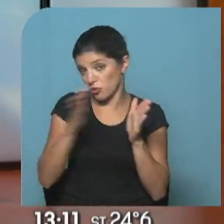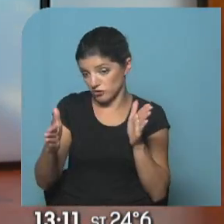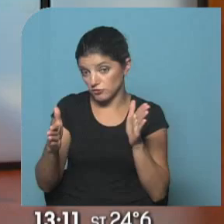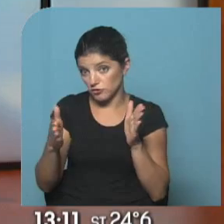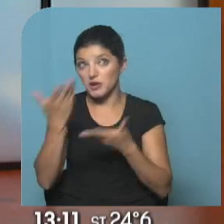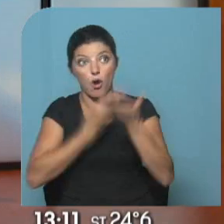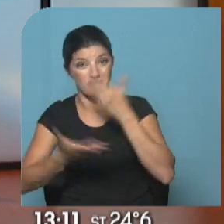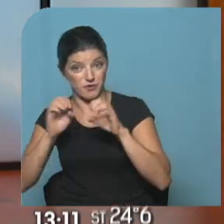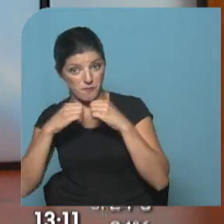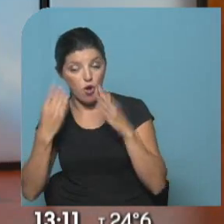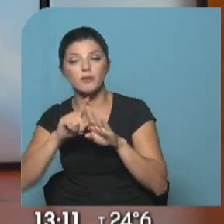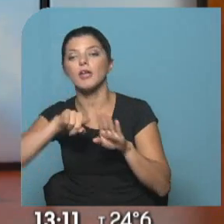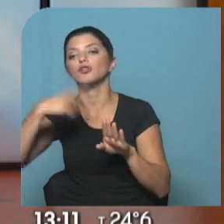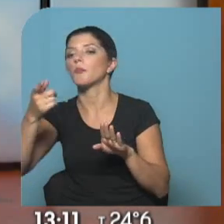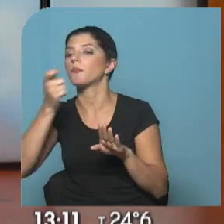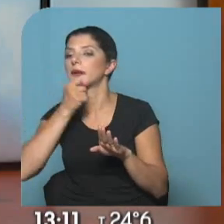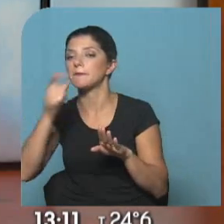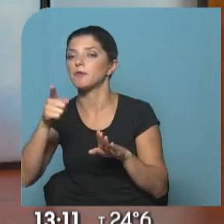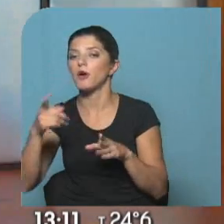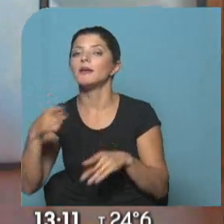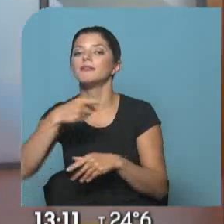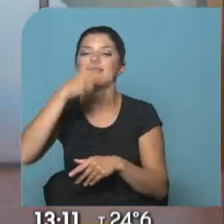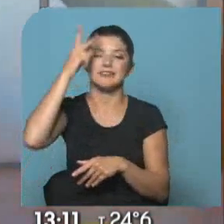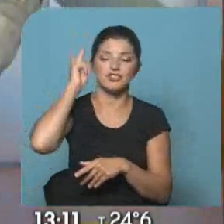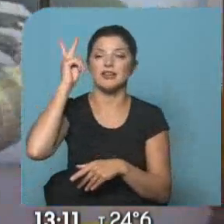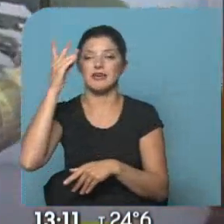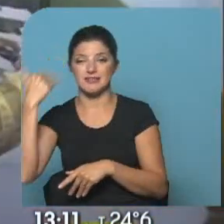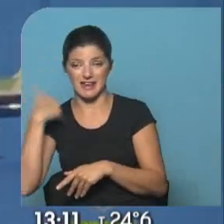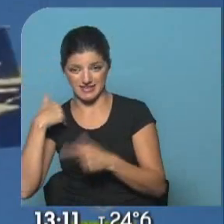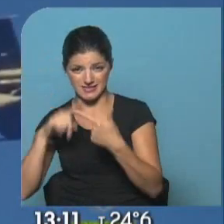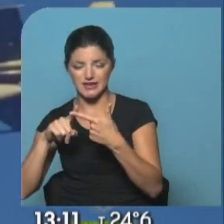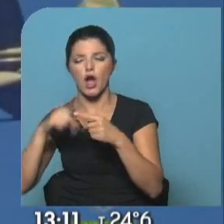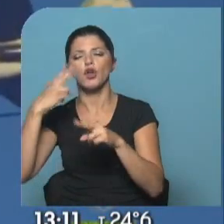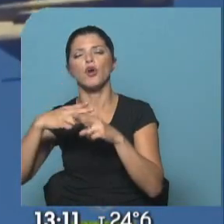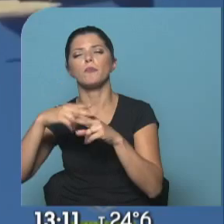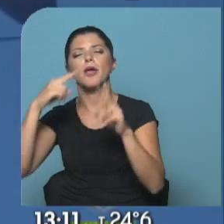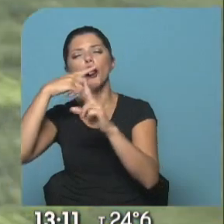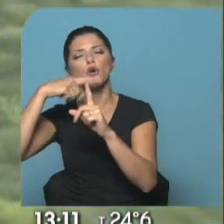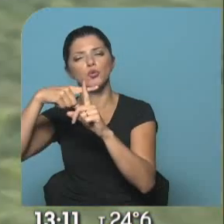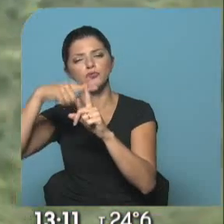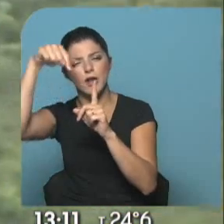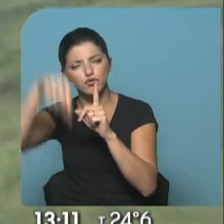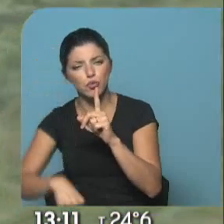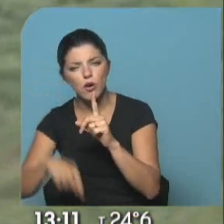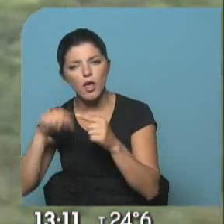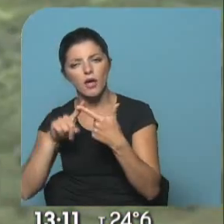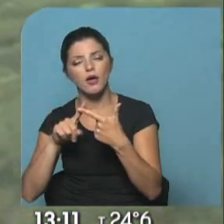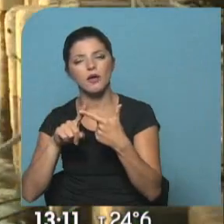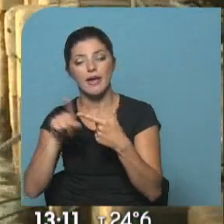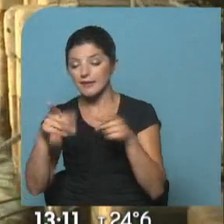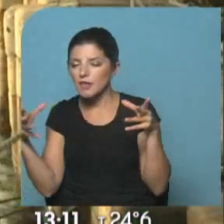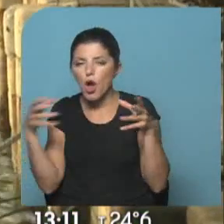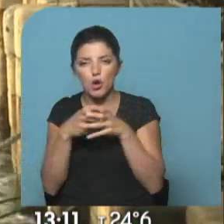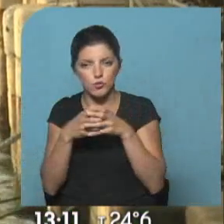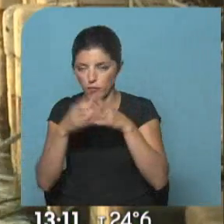es interesante, que es esta fuerza binacional argentina-chilena que se llama Cruz del Sur, en donde es una fuerza orientada